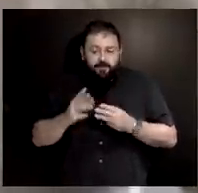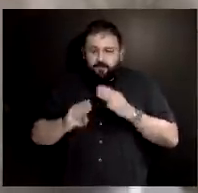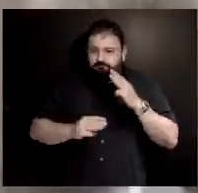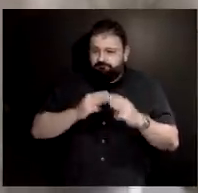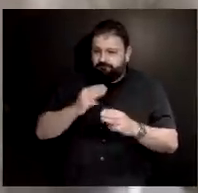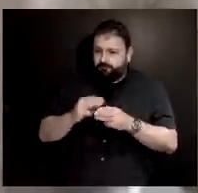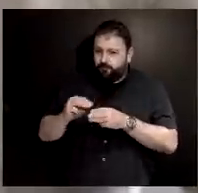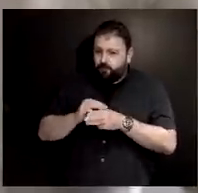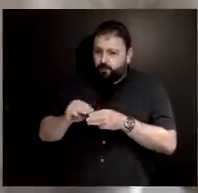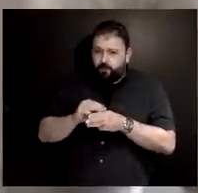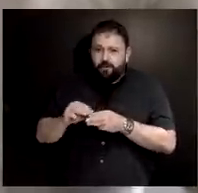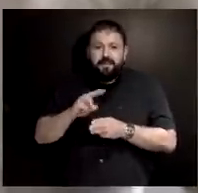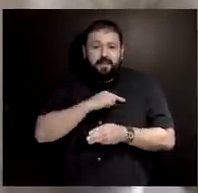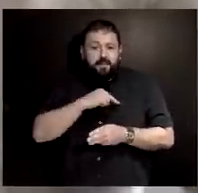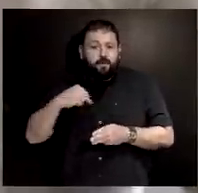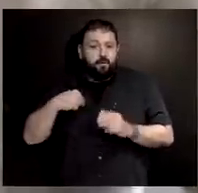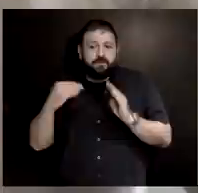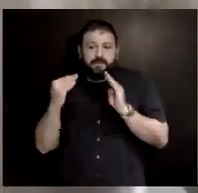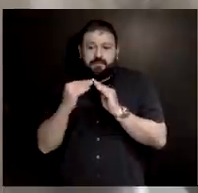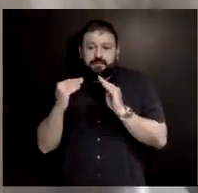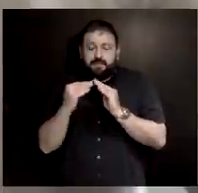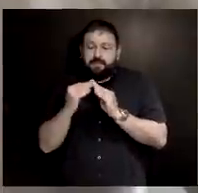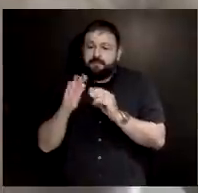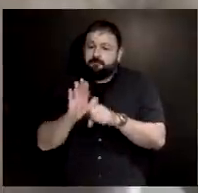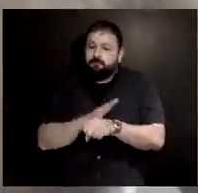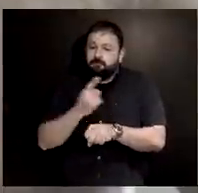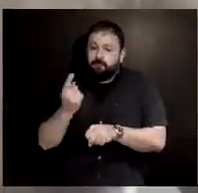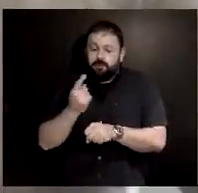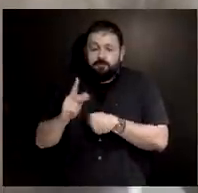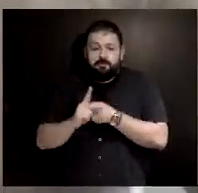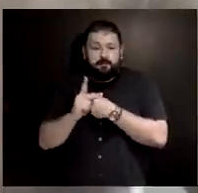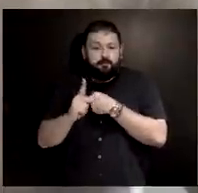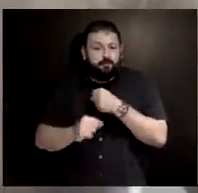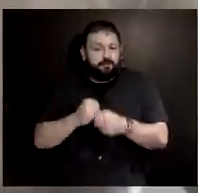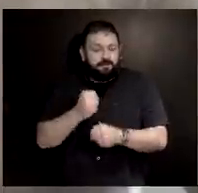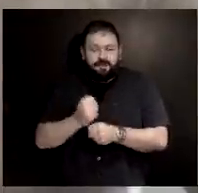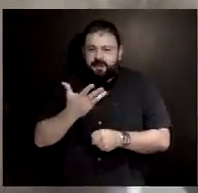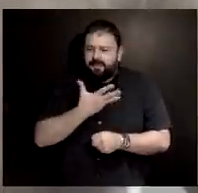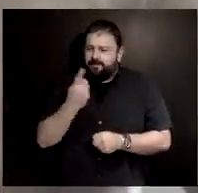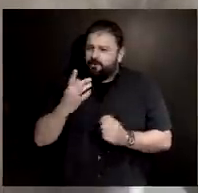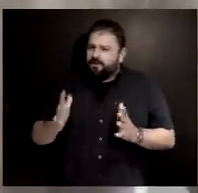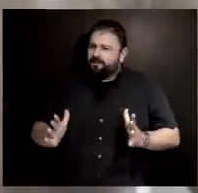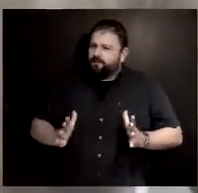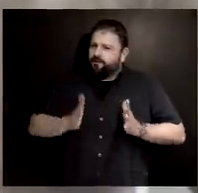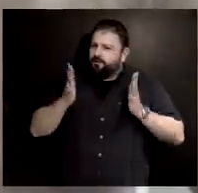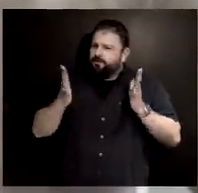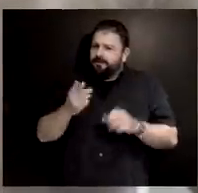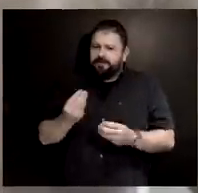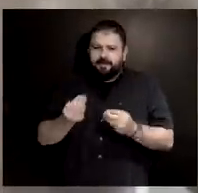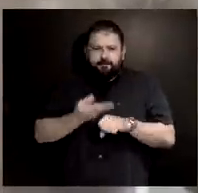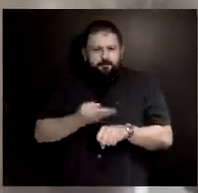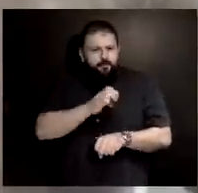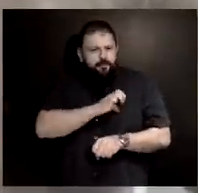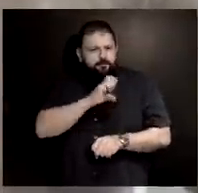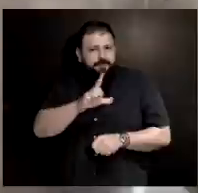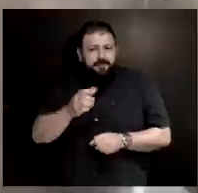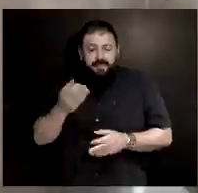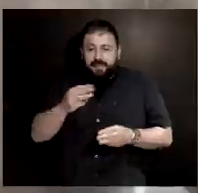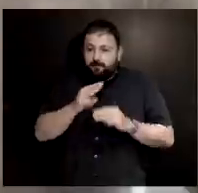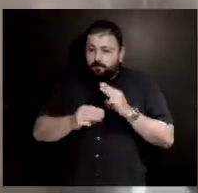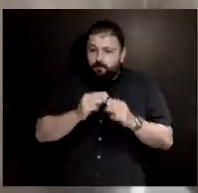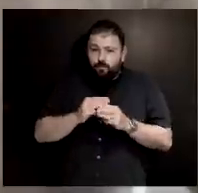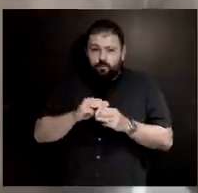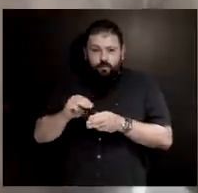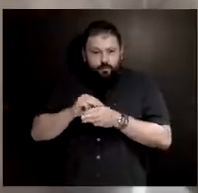Morado desde nuestras casas porque para el próximo año les tenemos una sorpresa muy especial. Mundo Morado se está